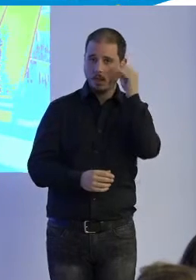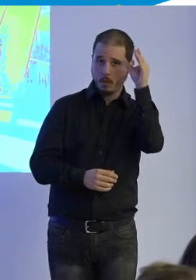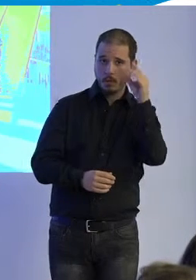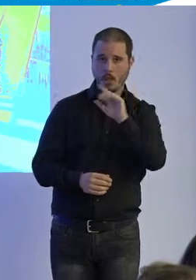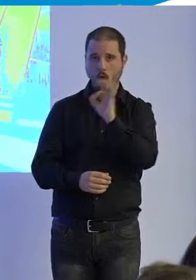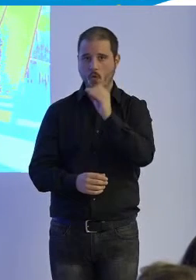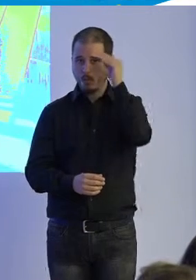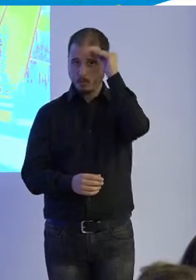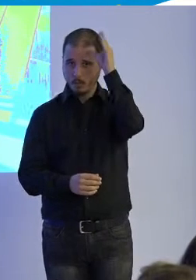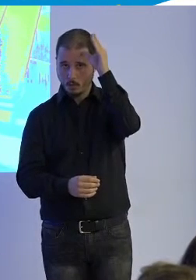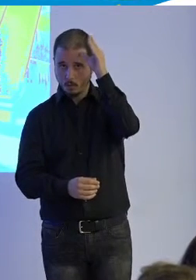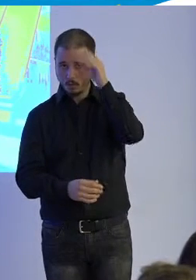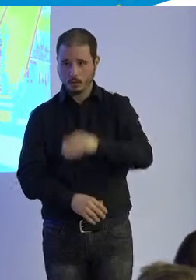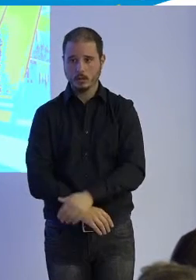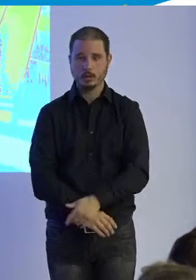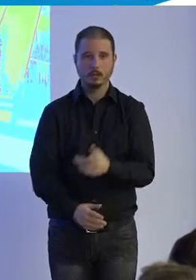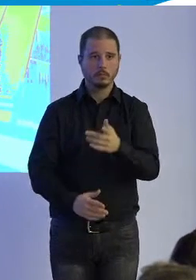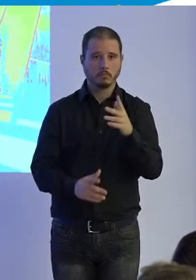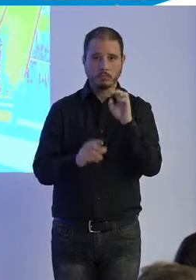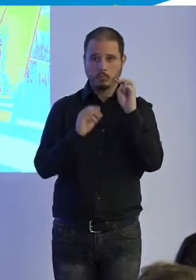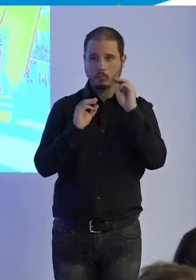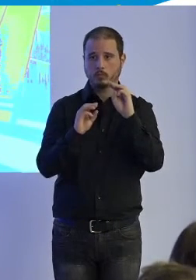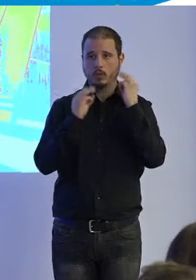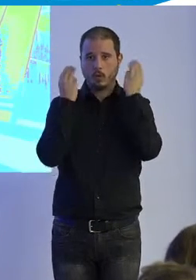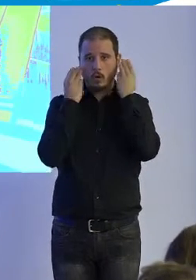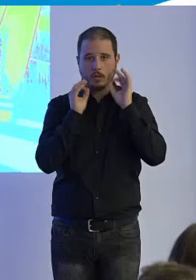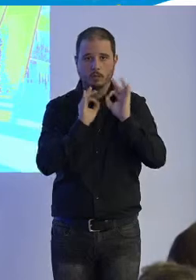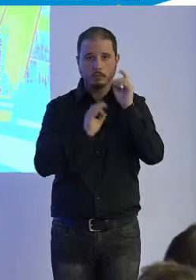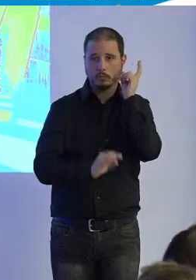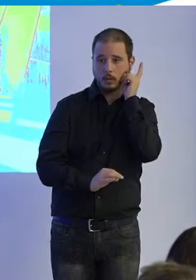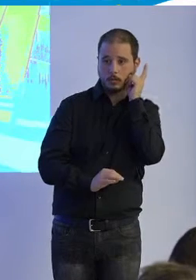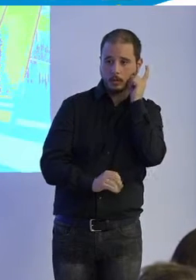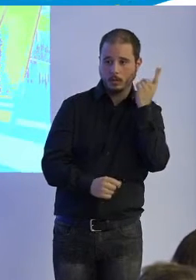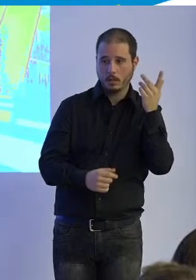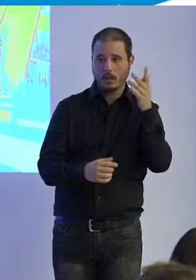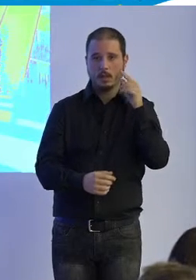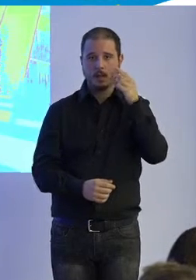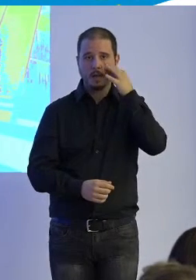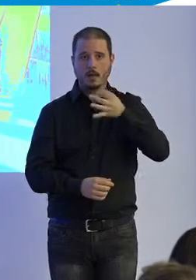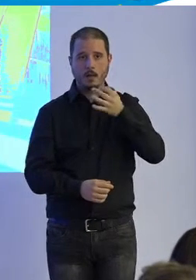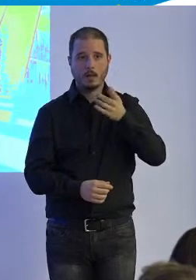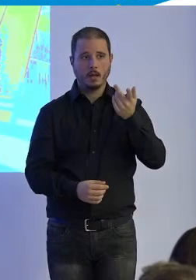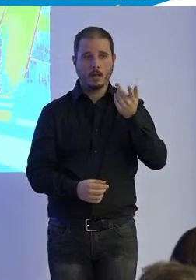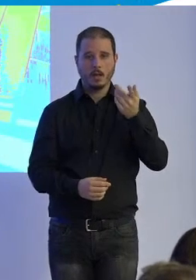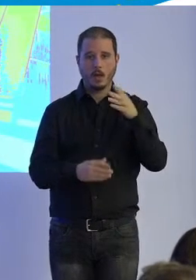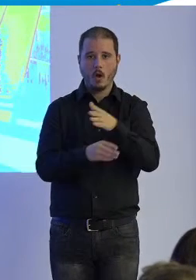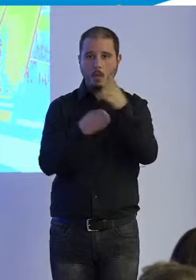de móviles, porque también sabemos durante estos tiempos que la realidad aumentada y móvil, o sea, y virtual, o es móvil o no